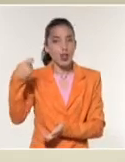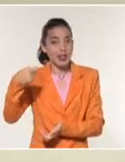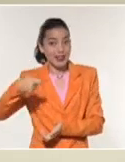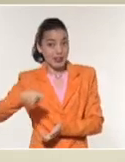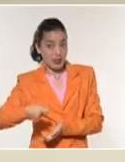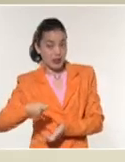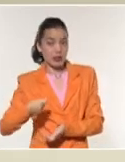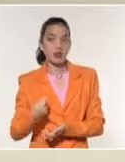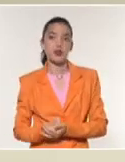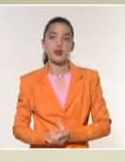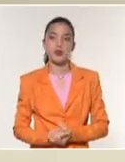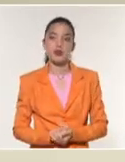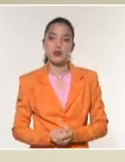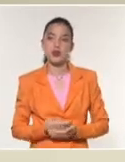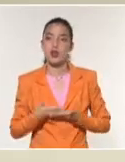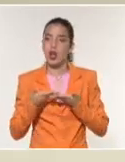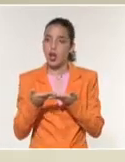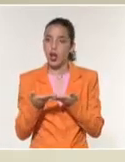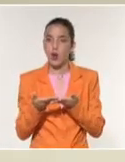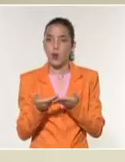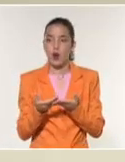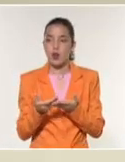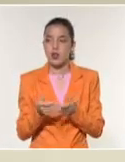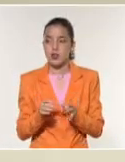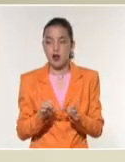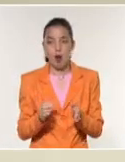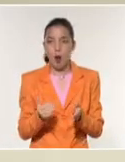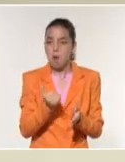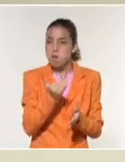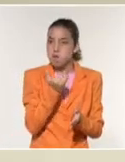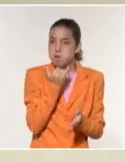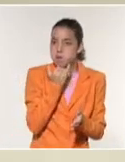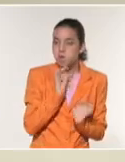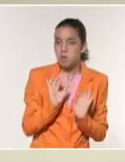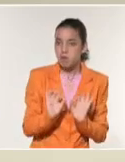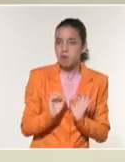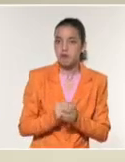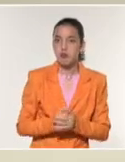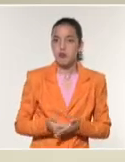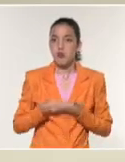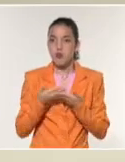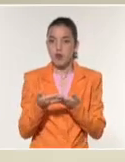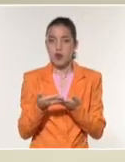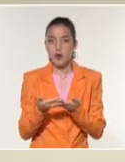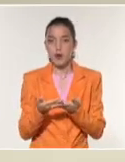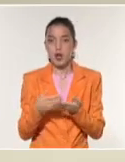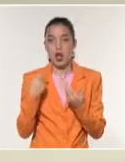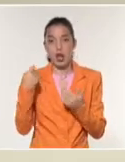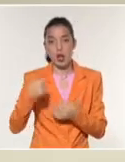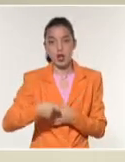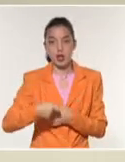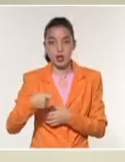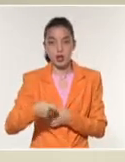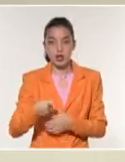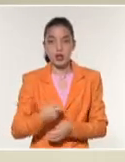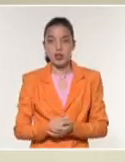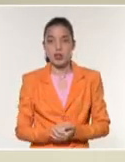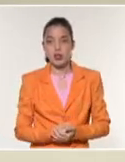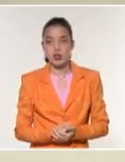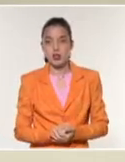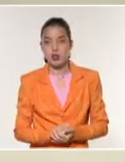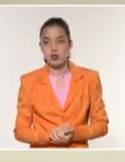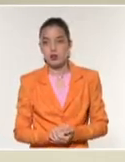también aquellas restricciones, tanto que se impuso por el tribunal en la sentencia, el juez de ejecución o aquellos que están dispuestas